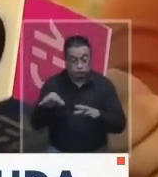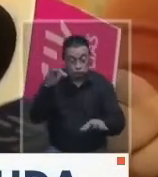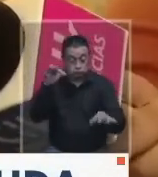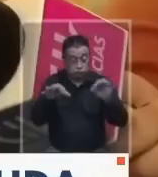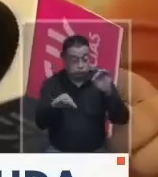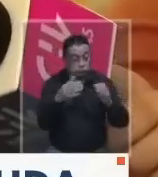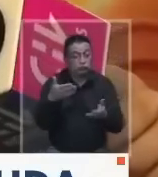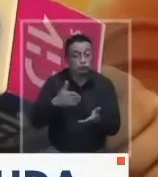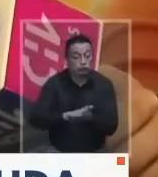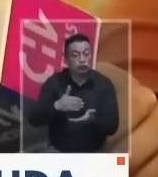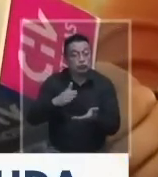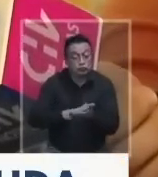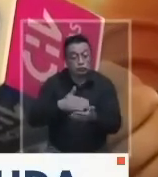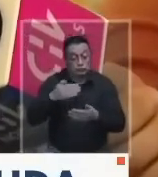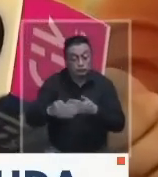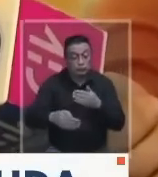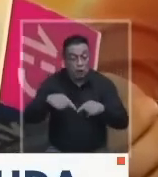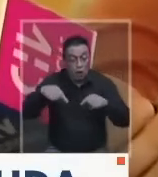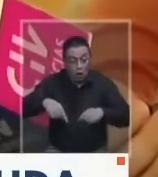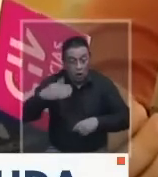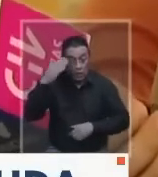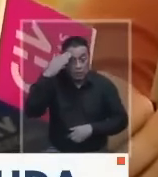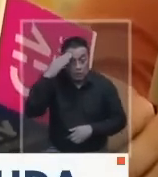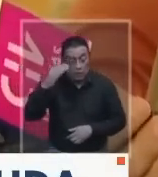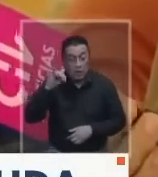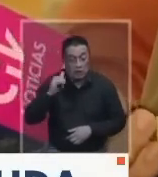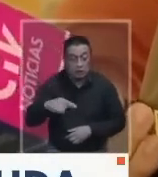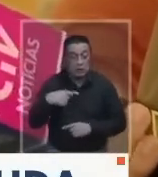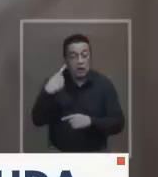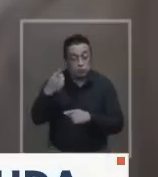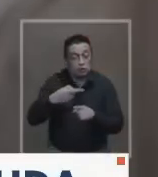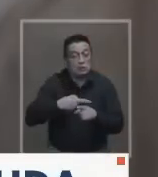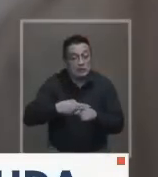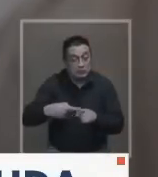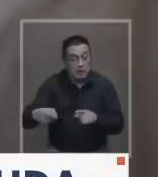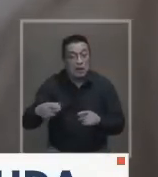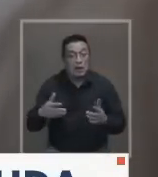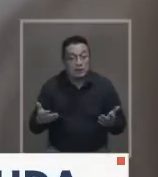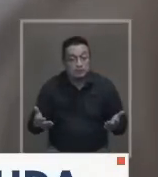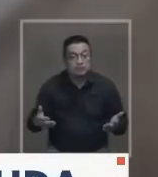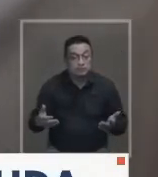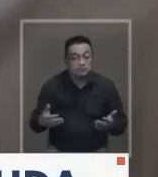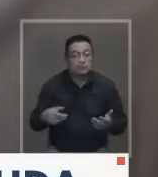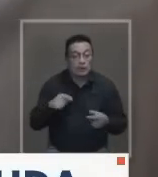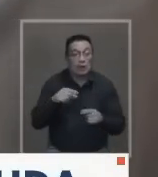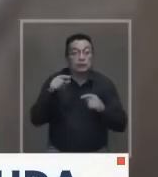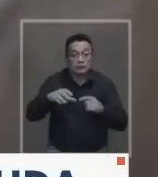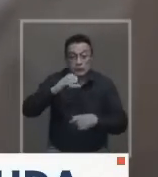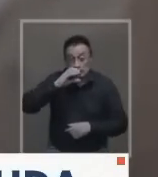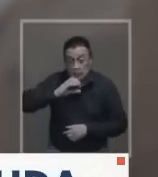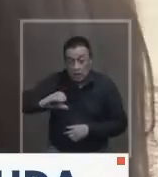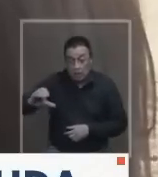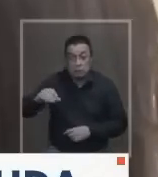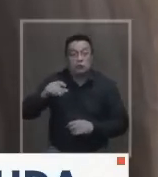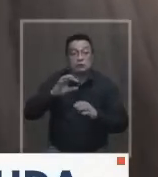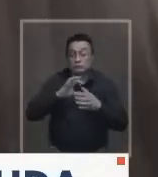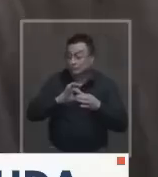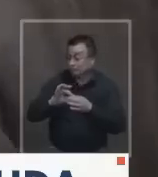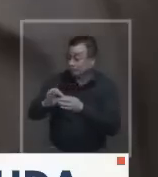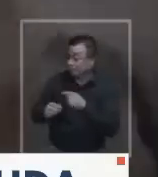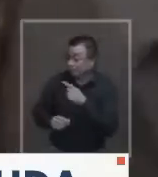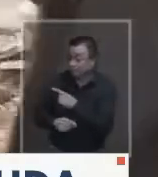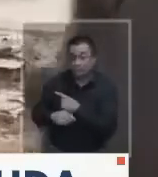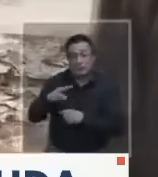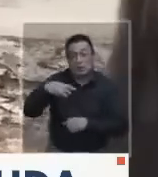fallecidas durante el día de hoy y durante toda la próxima semana y en este sector rural historias como la de María